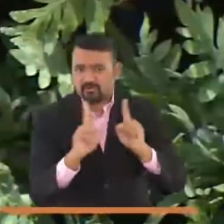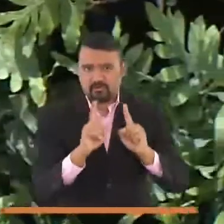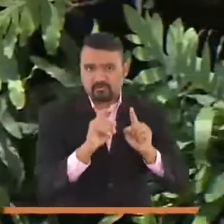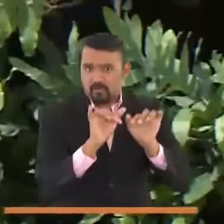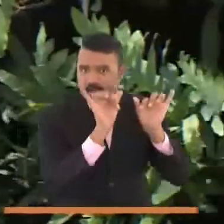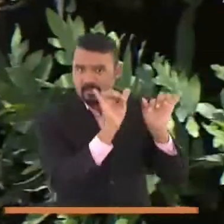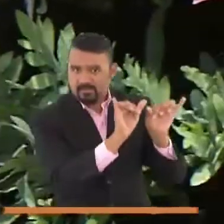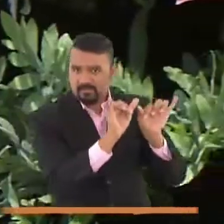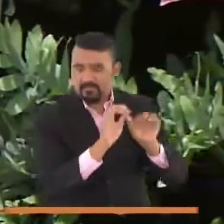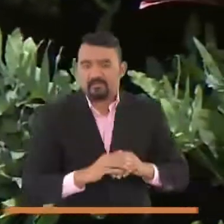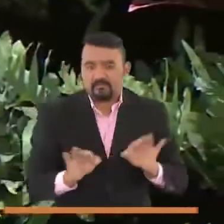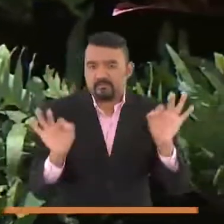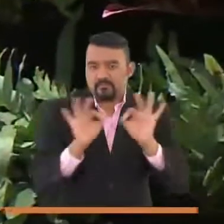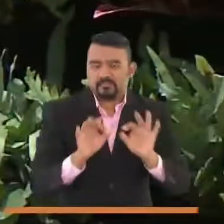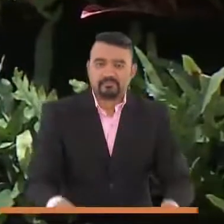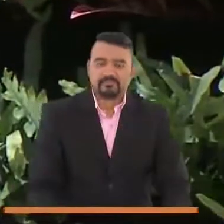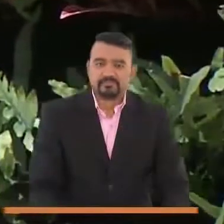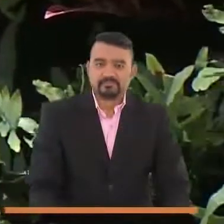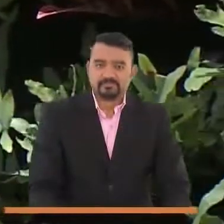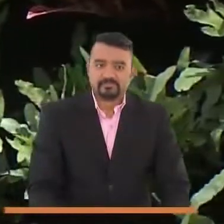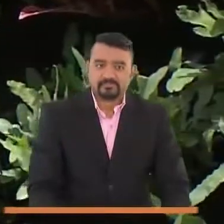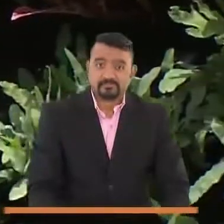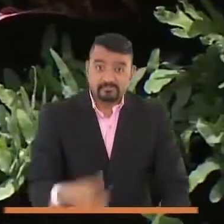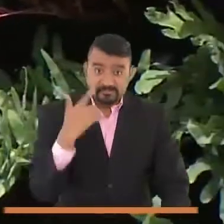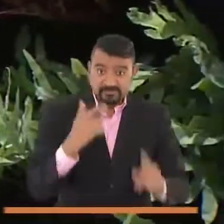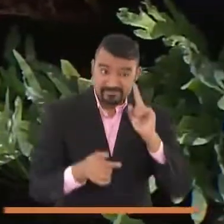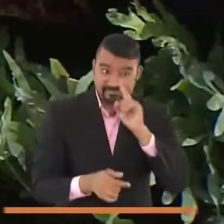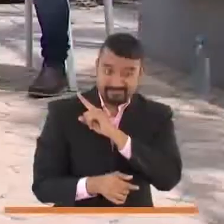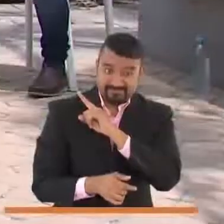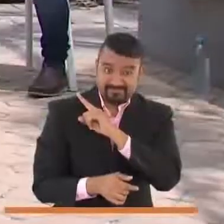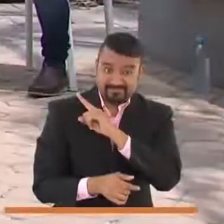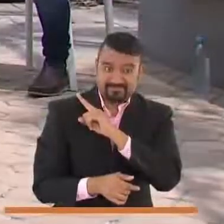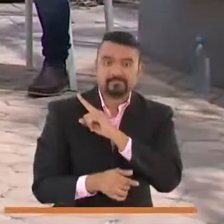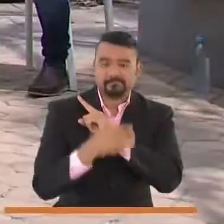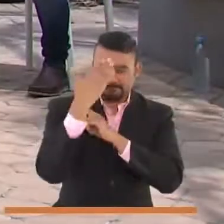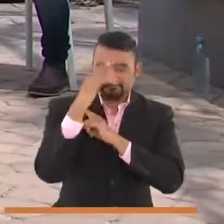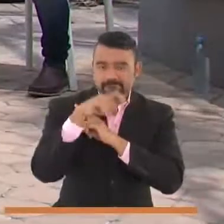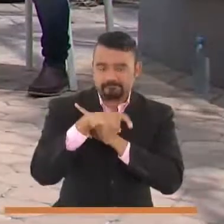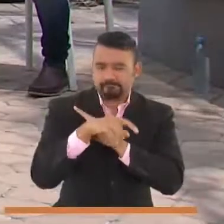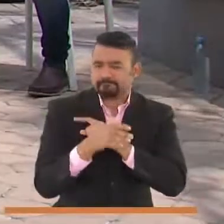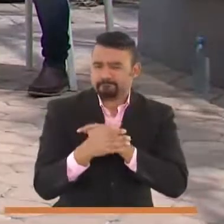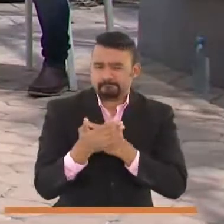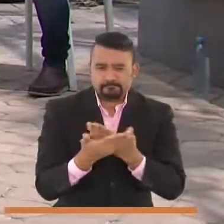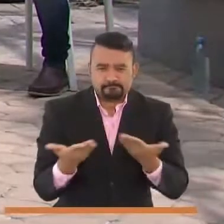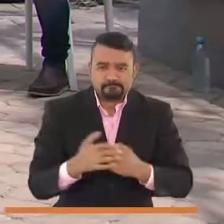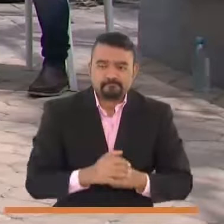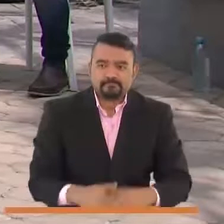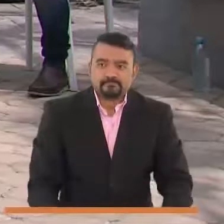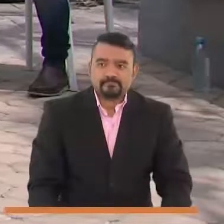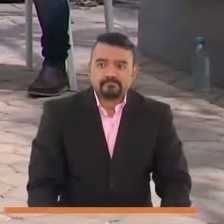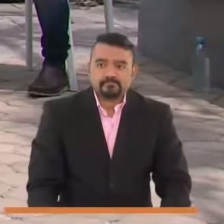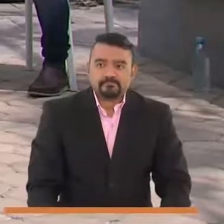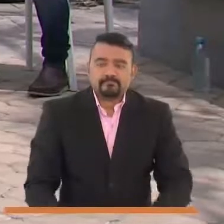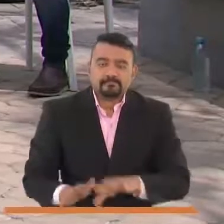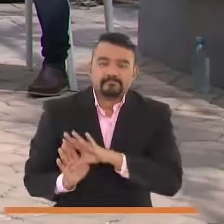arbolitos. Importante este espacio entonces para el municipio de Envigado, es el pasaje de ley. Ahora sí, alcalde, hablemos de ese